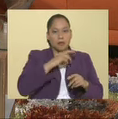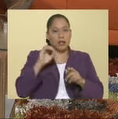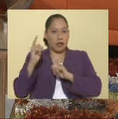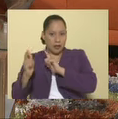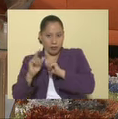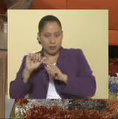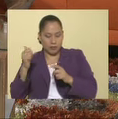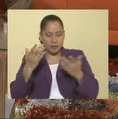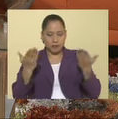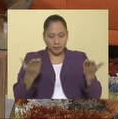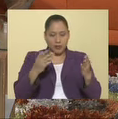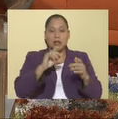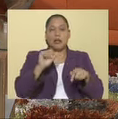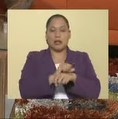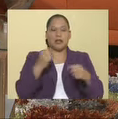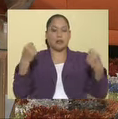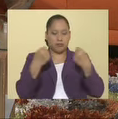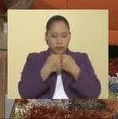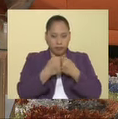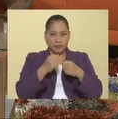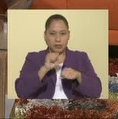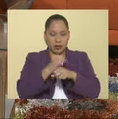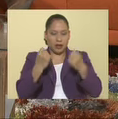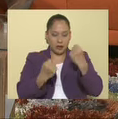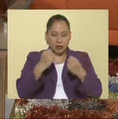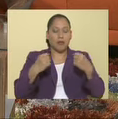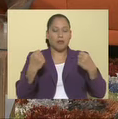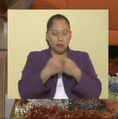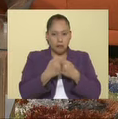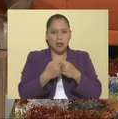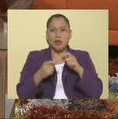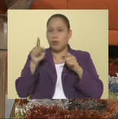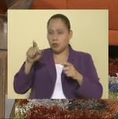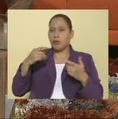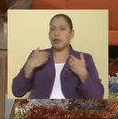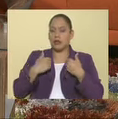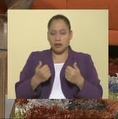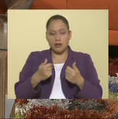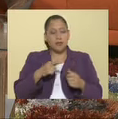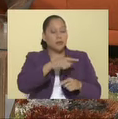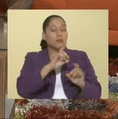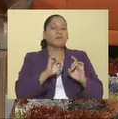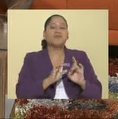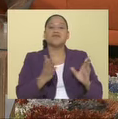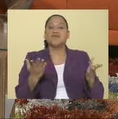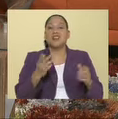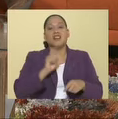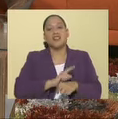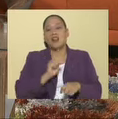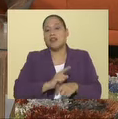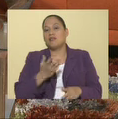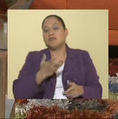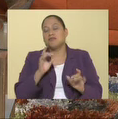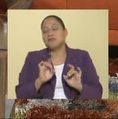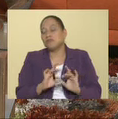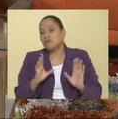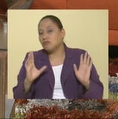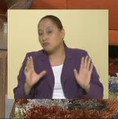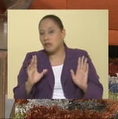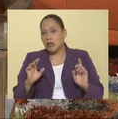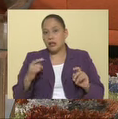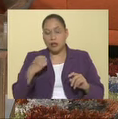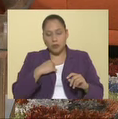vamos a suponer, hay un accidente automotriz. Si tú entiendes bien el mundo, sabes perfectamente bien que eso es cosa de todos los días y que estás en el